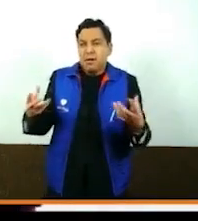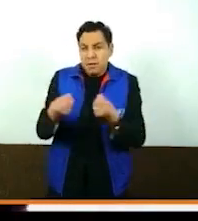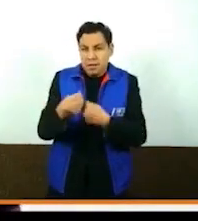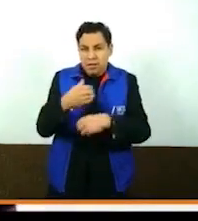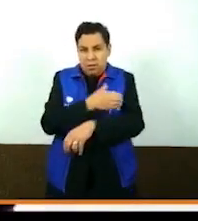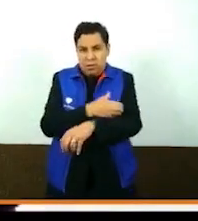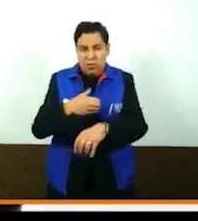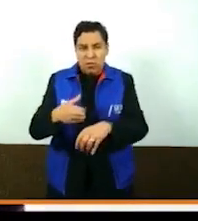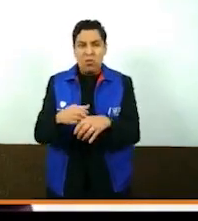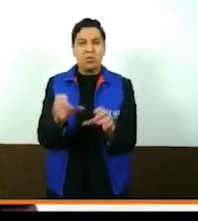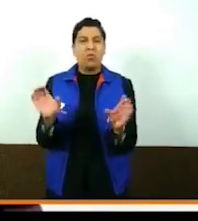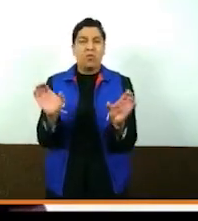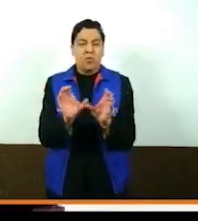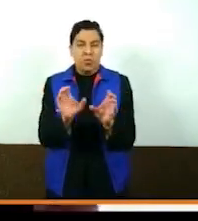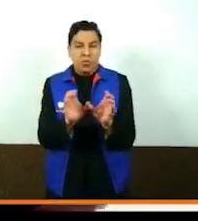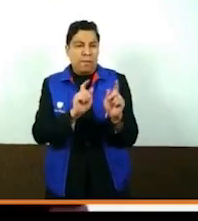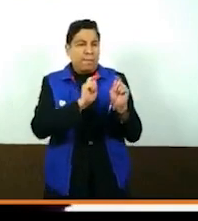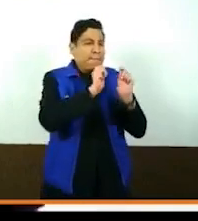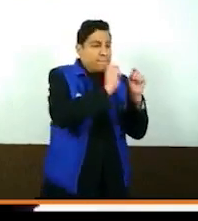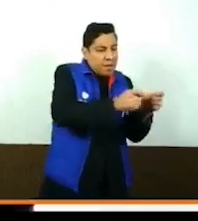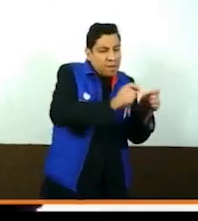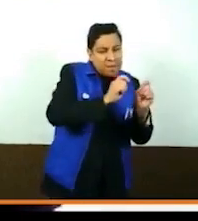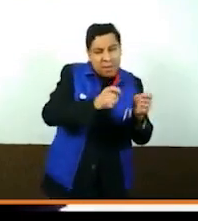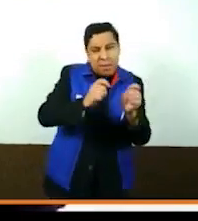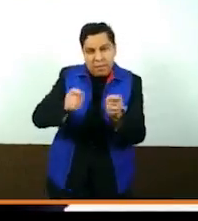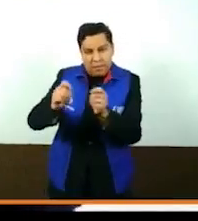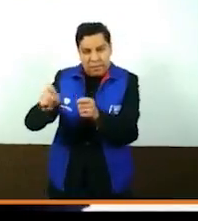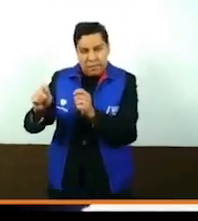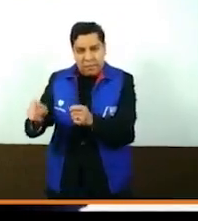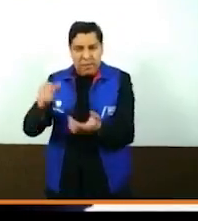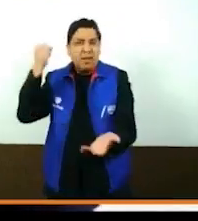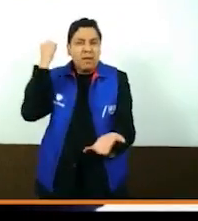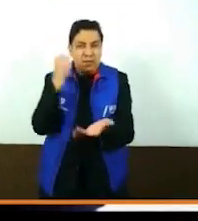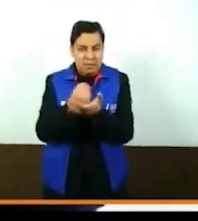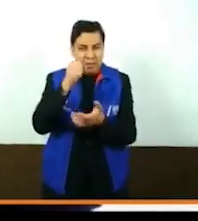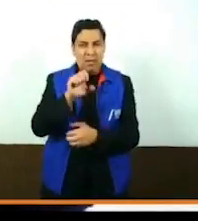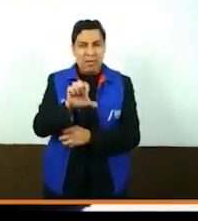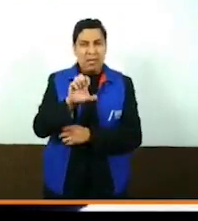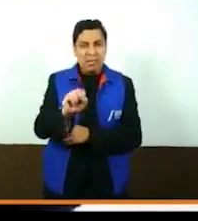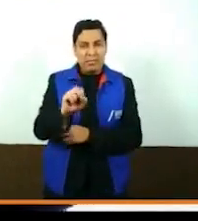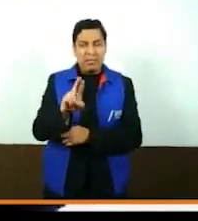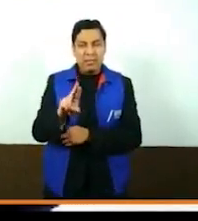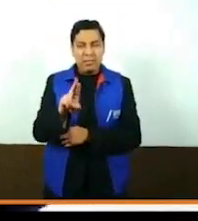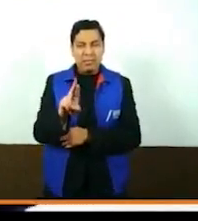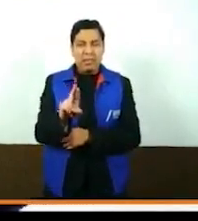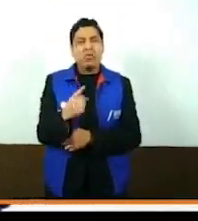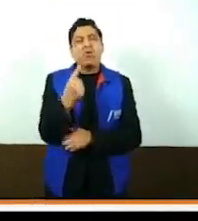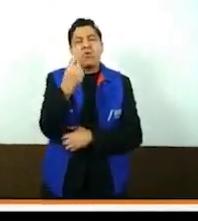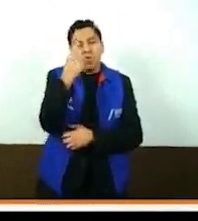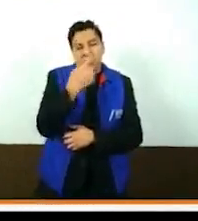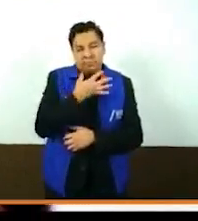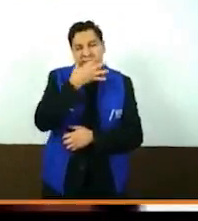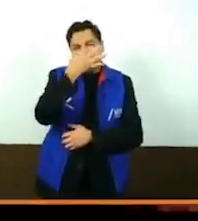su diploma a cada uno de los consultores que se acreditan en este grupo. Y un mensajito, por favor.